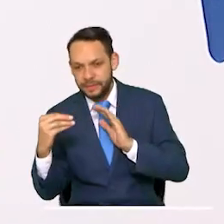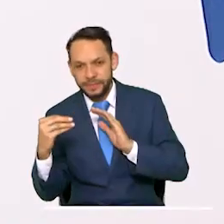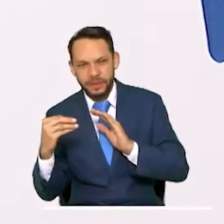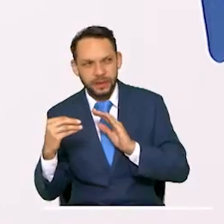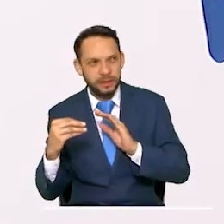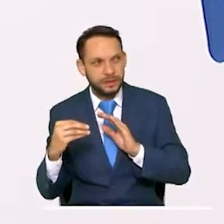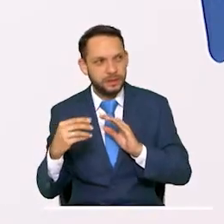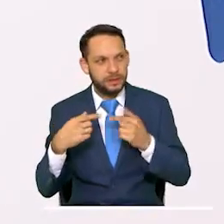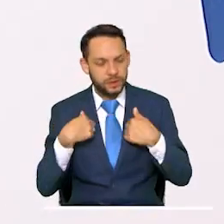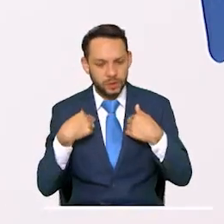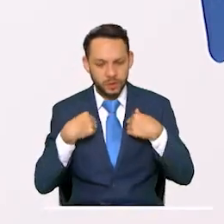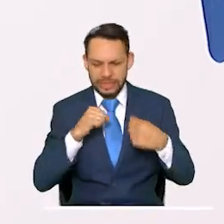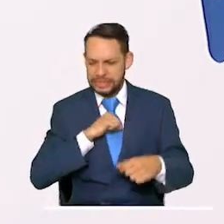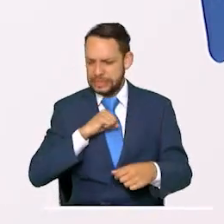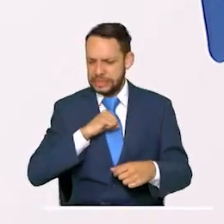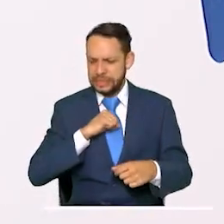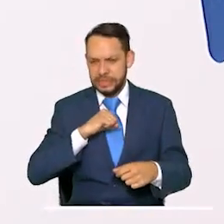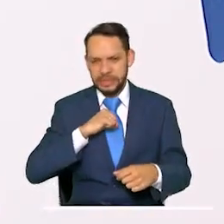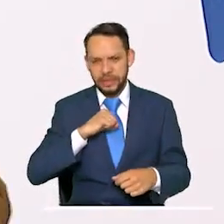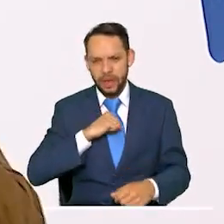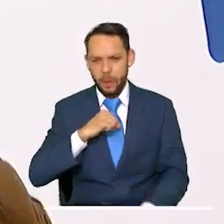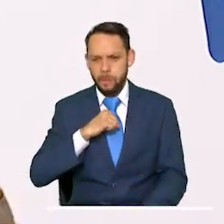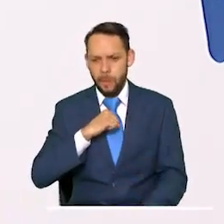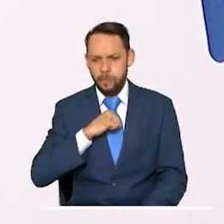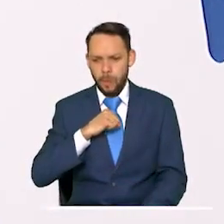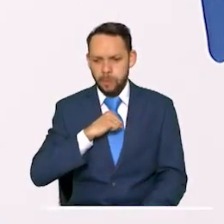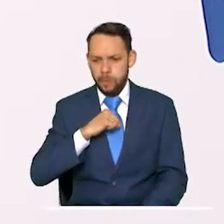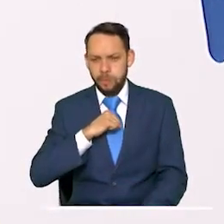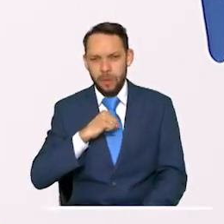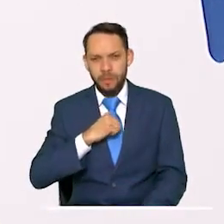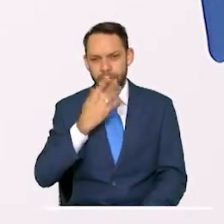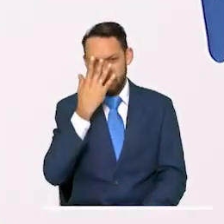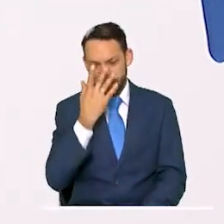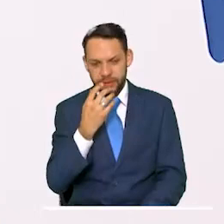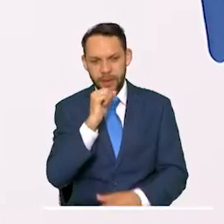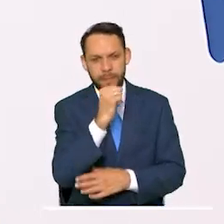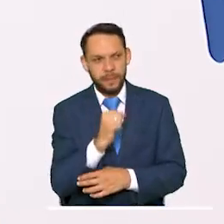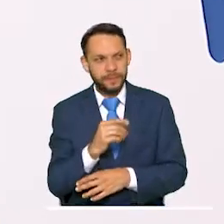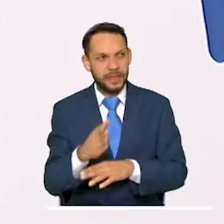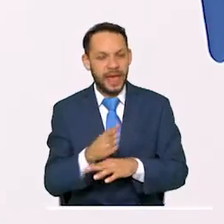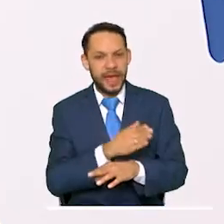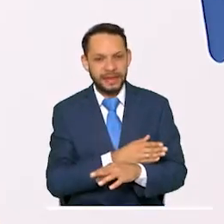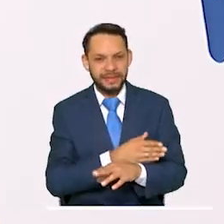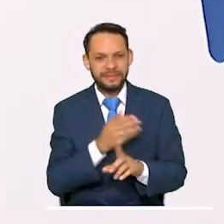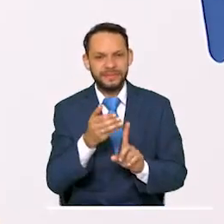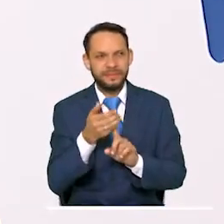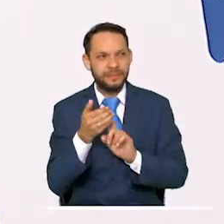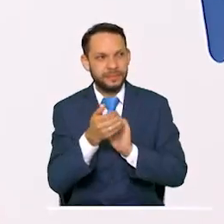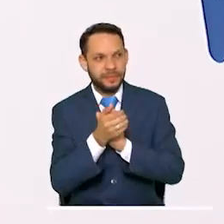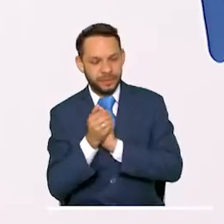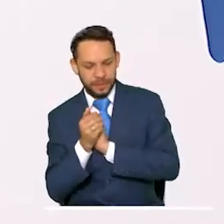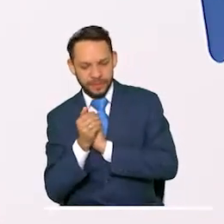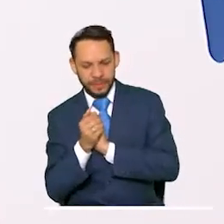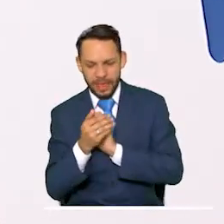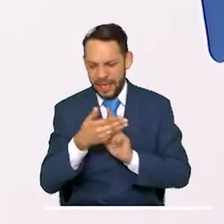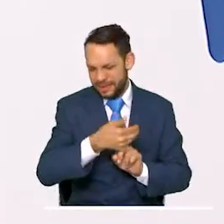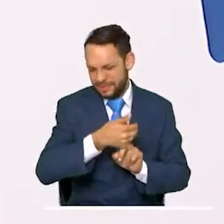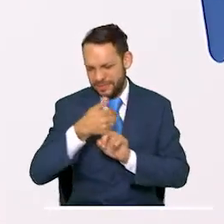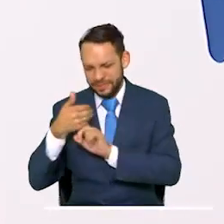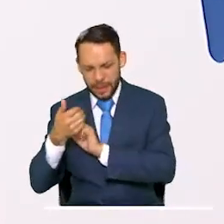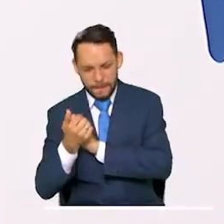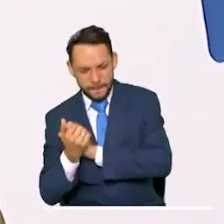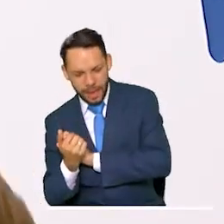y yo me asusté mucho. Y a mí me habían secuestrado en una época y me habían aporreado